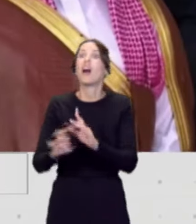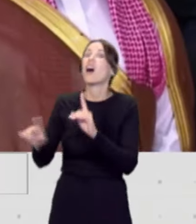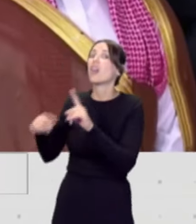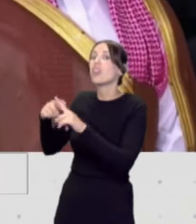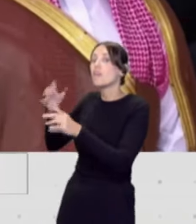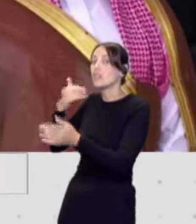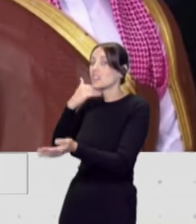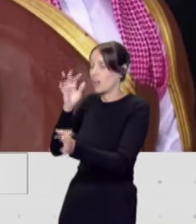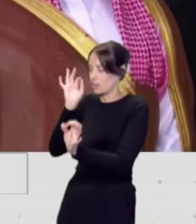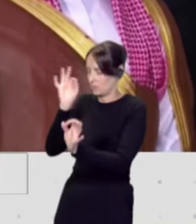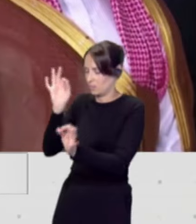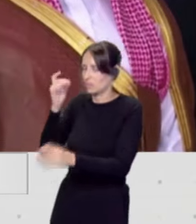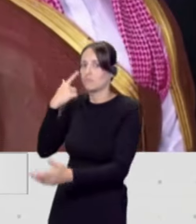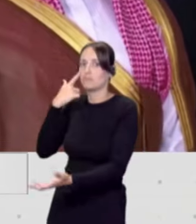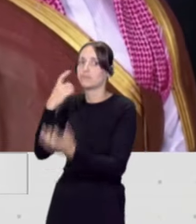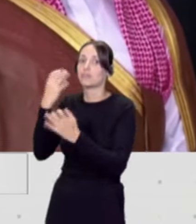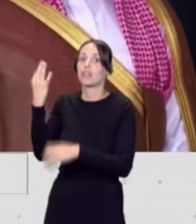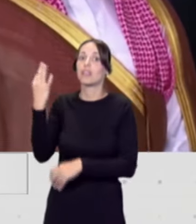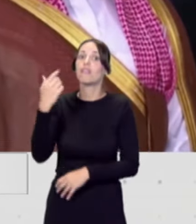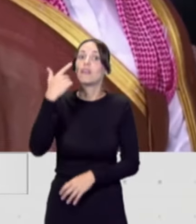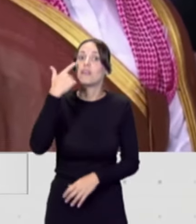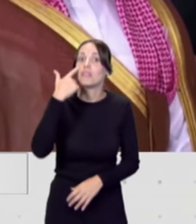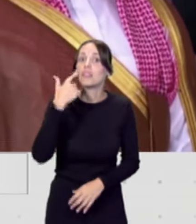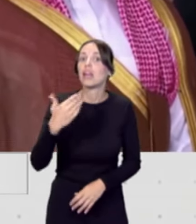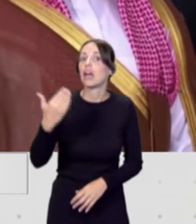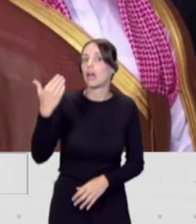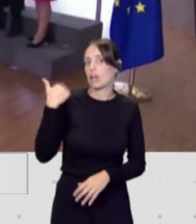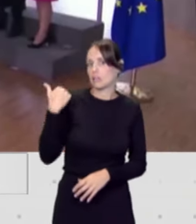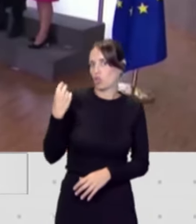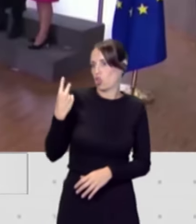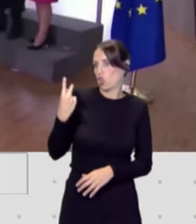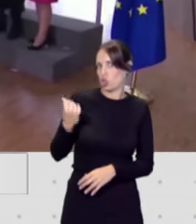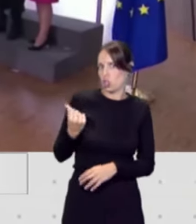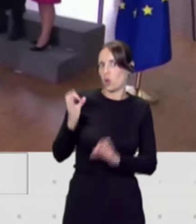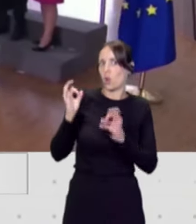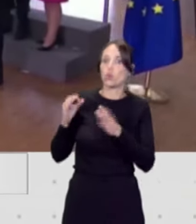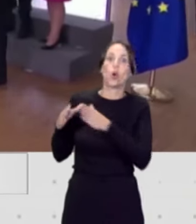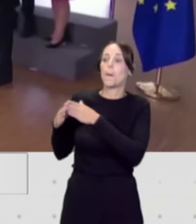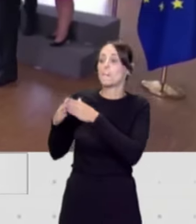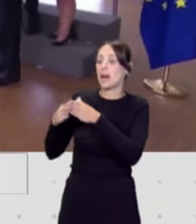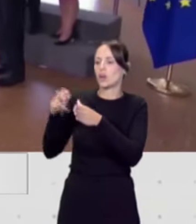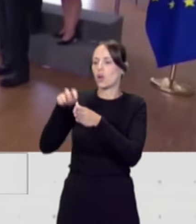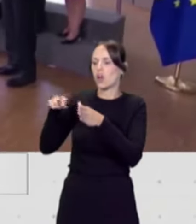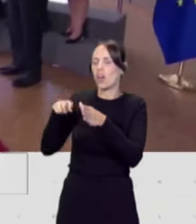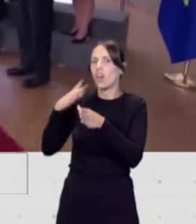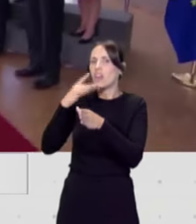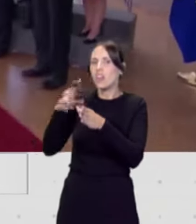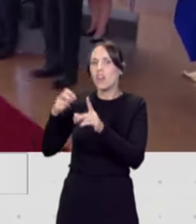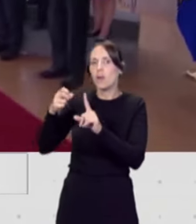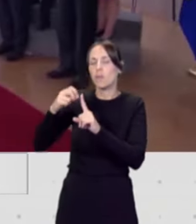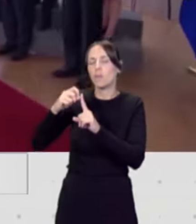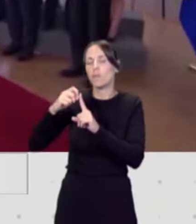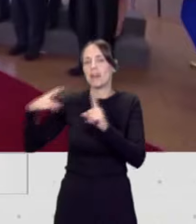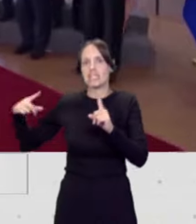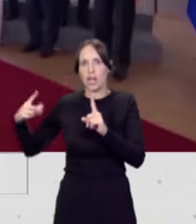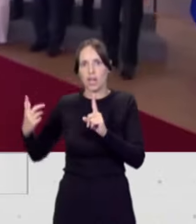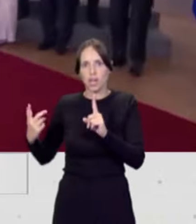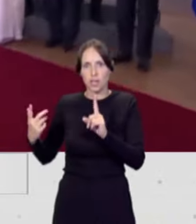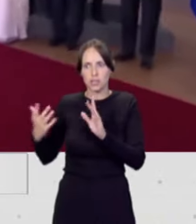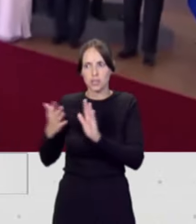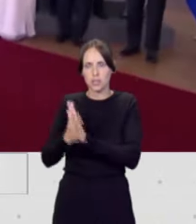detalle que también hay que resaltar. Viste que hace 48 horas un barco completo era de pakistaníes. Sí. O sea, ya no estamos hablando